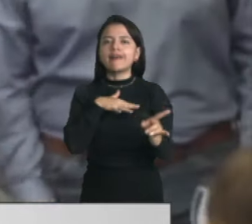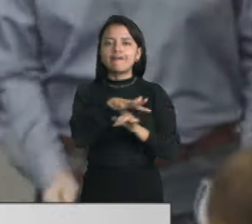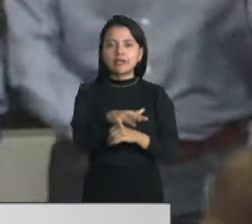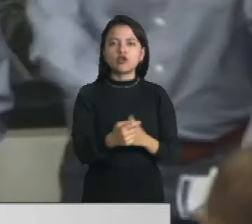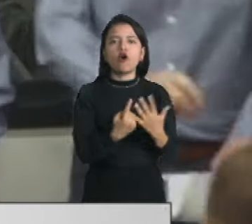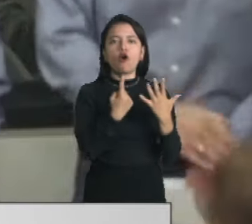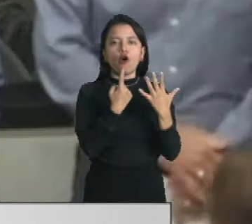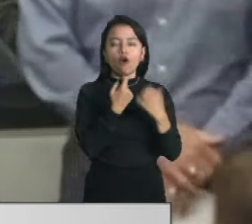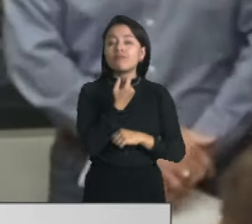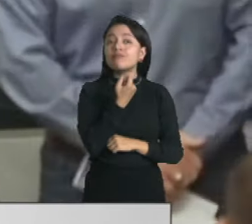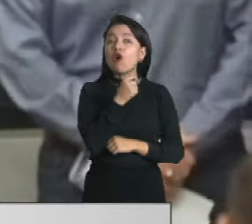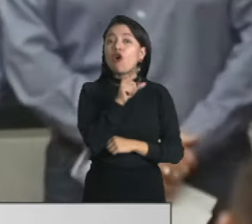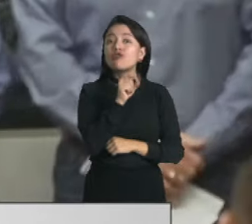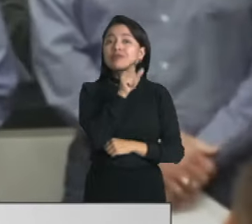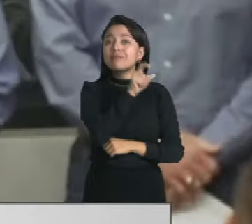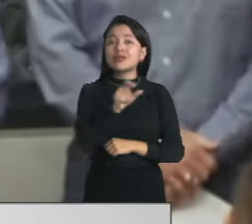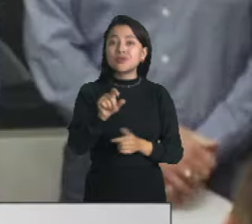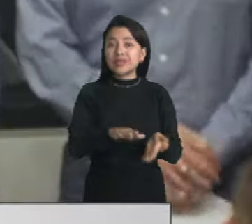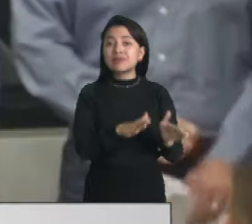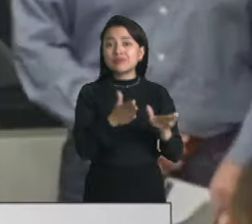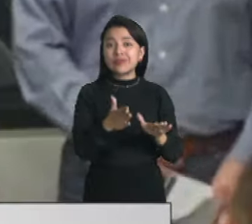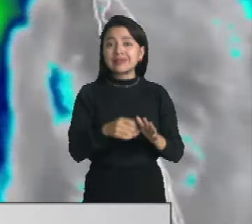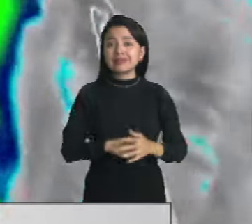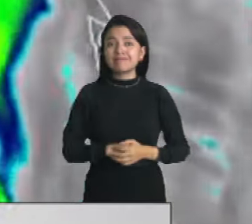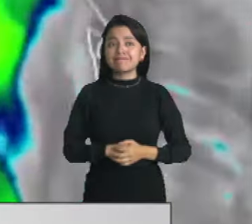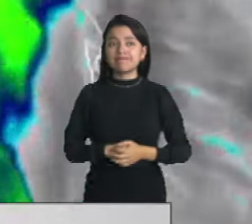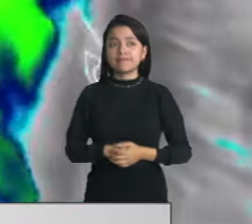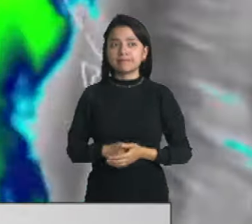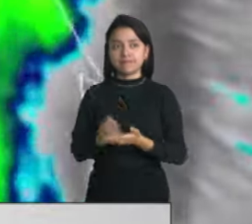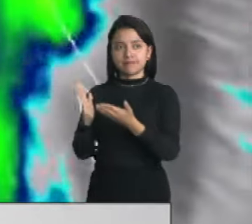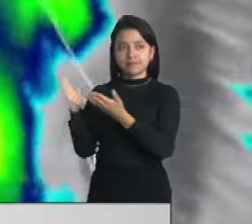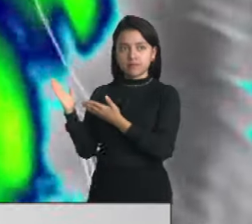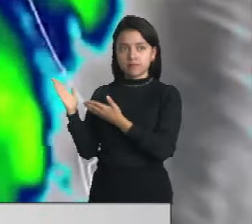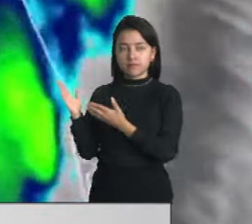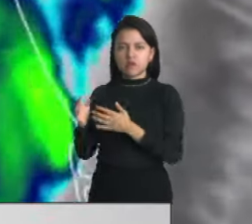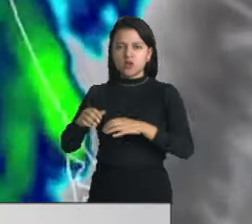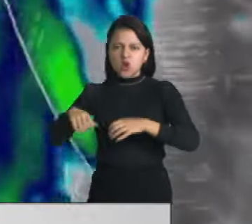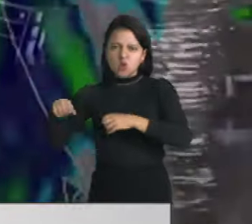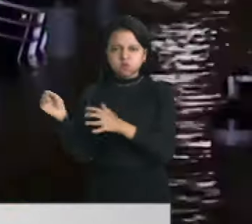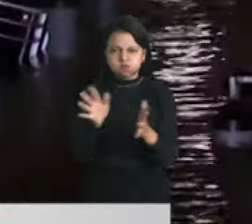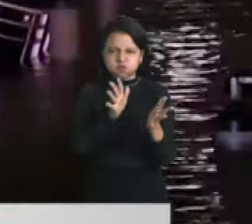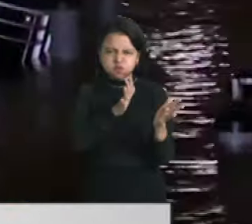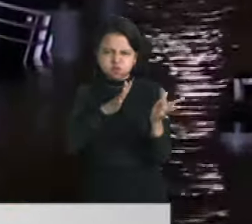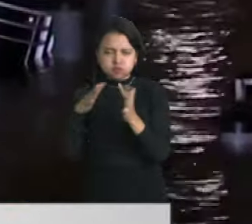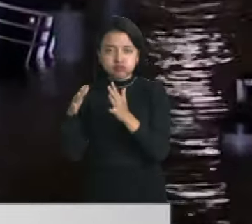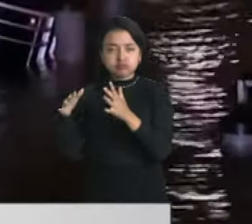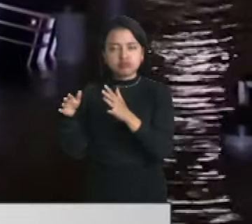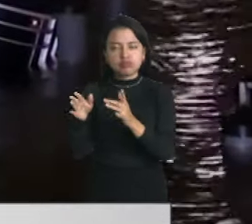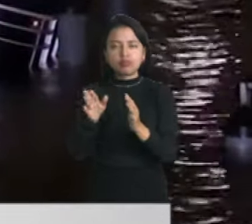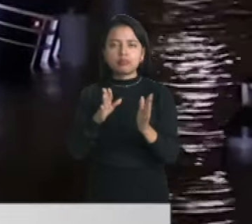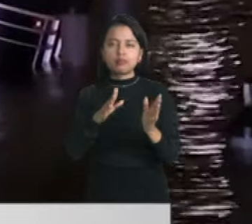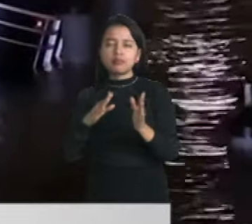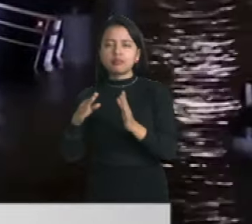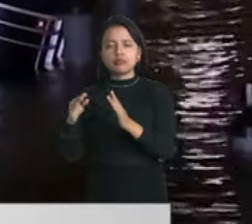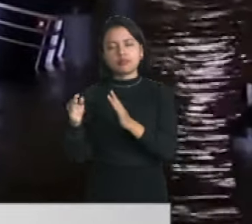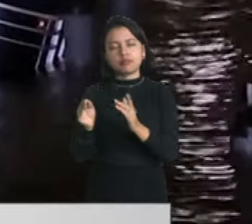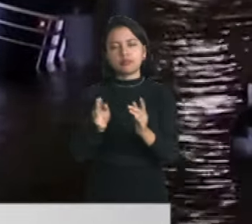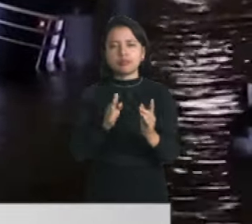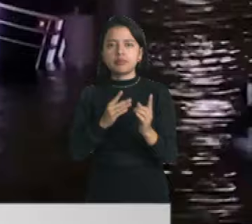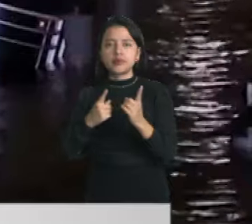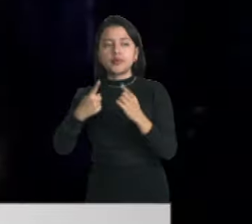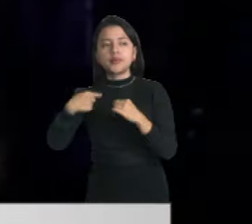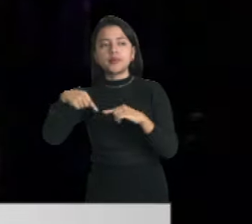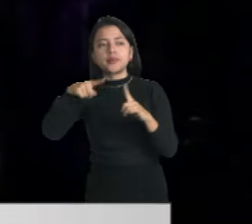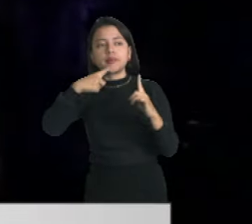El Centro Nacional de Huracanes de Estados Unidos confirmó que Helene se debilitó y se convirtió en tormenta tropical a medida que avanza